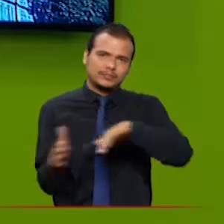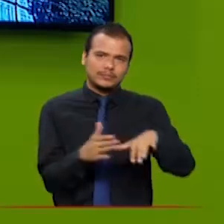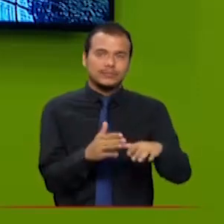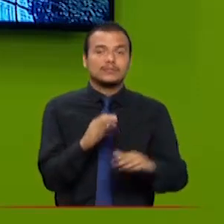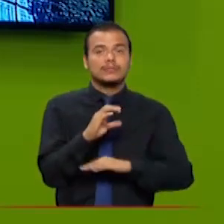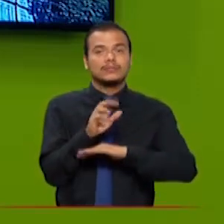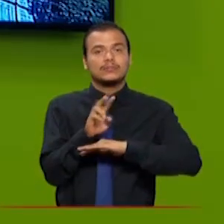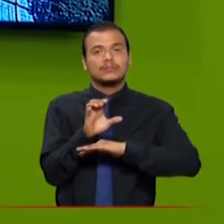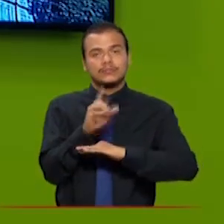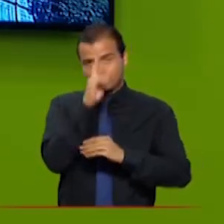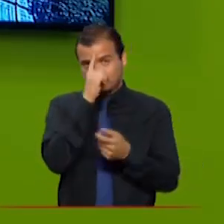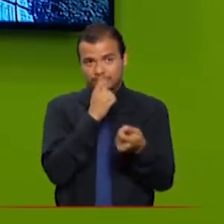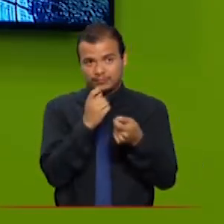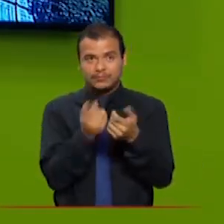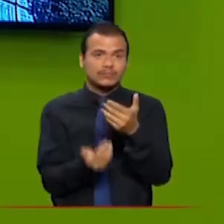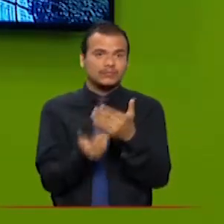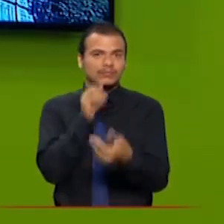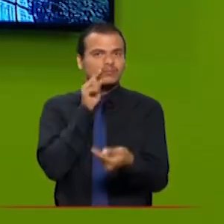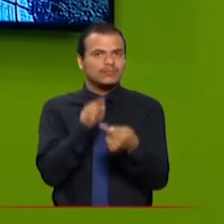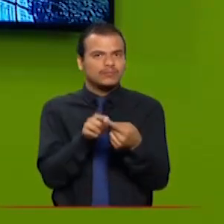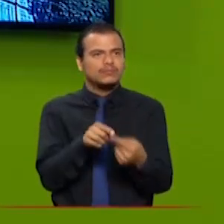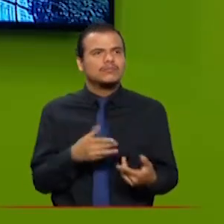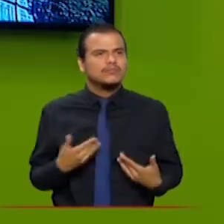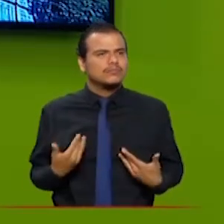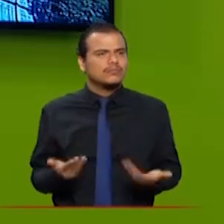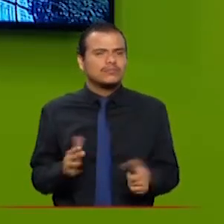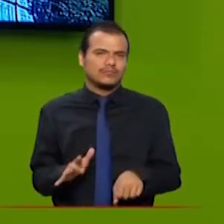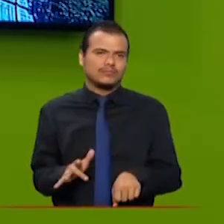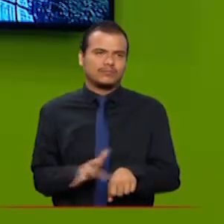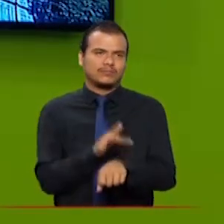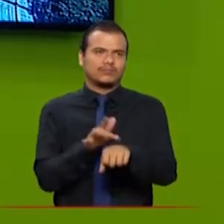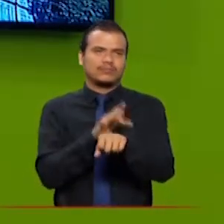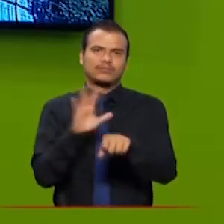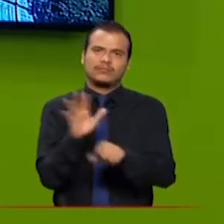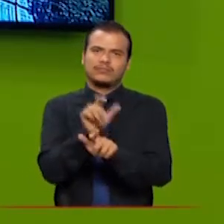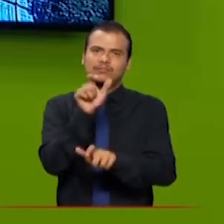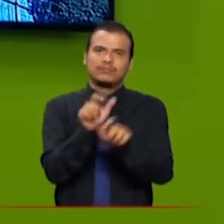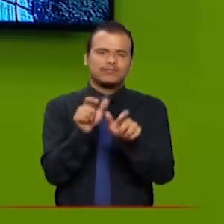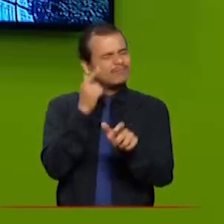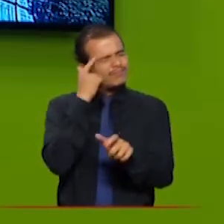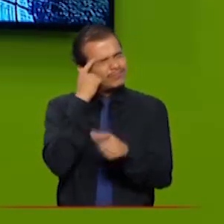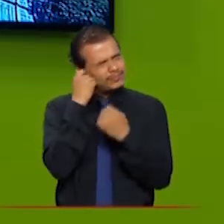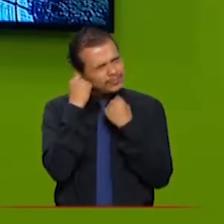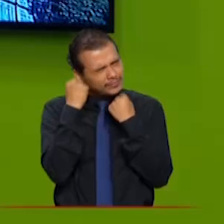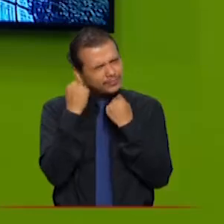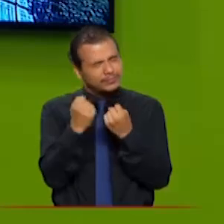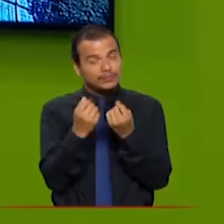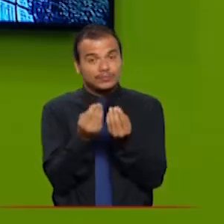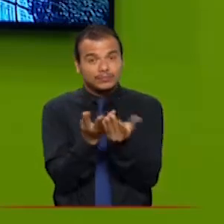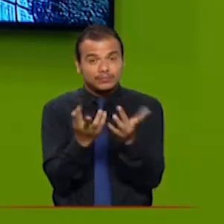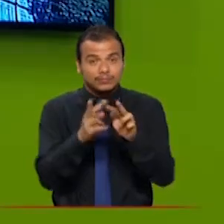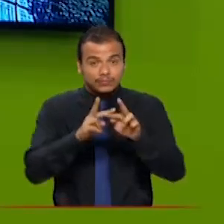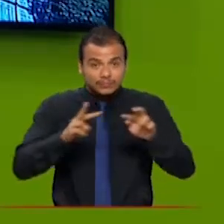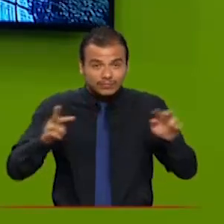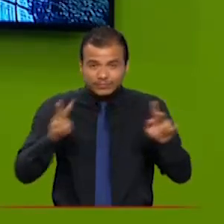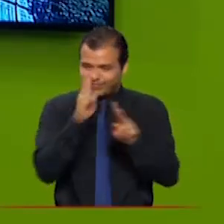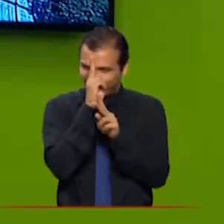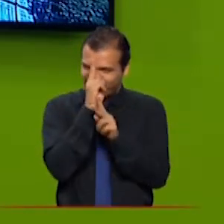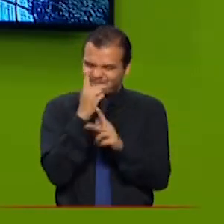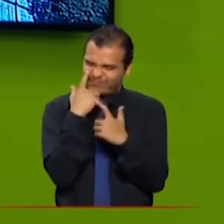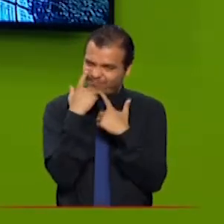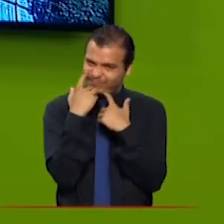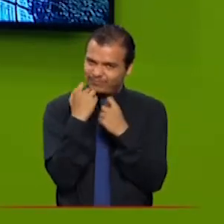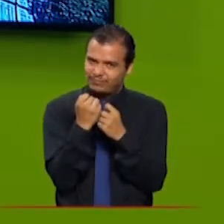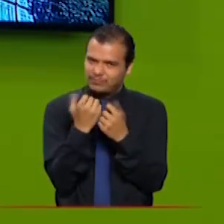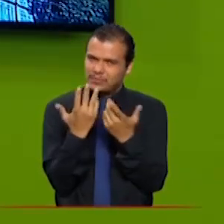Parche Ambiental con Roque y Rupito, con la que buscamos sensibilizar a la población frente a la protección y preservación del medio ambiente